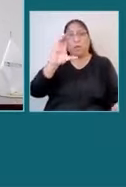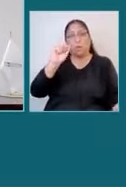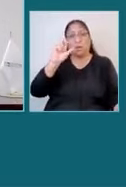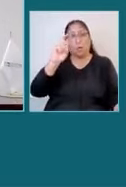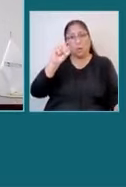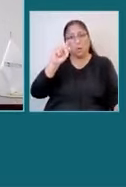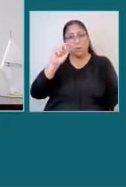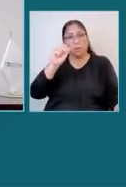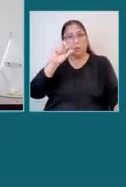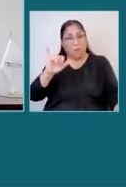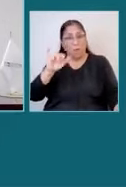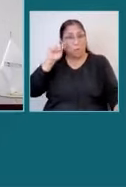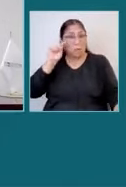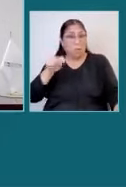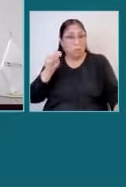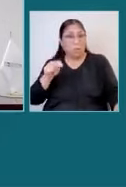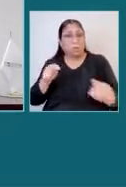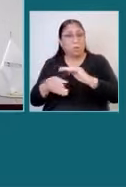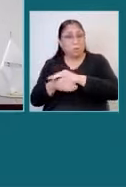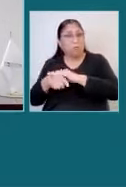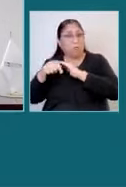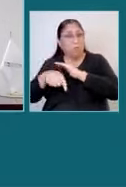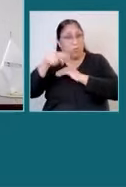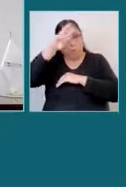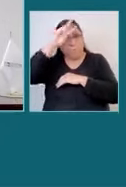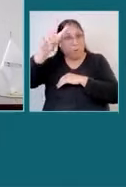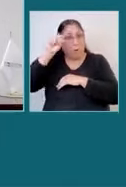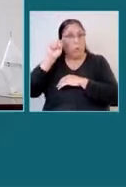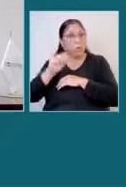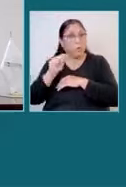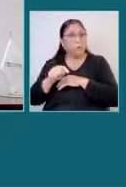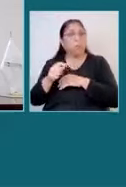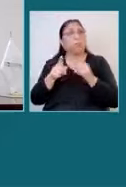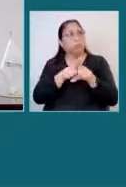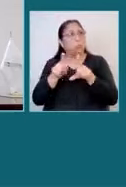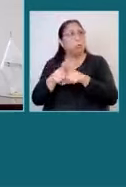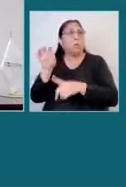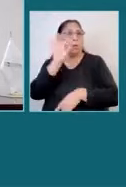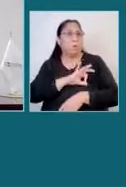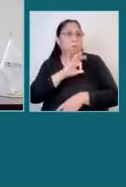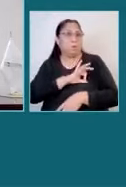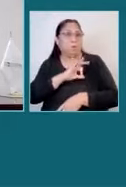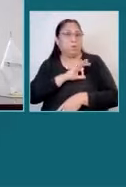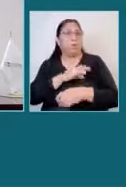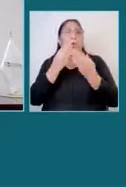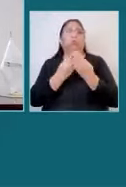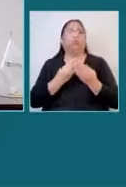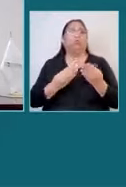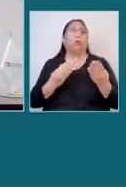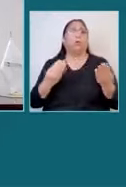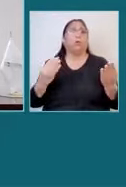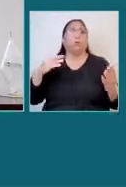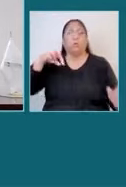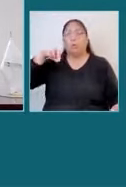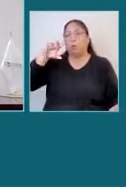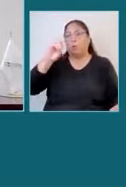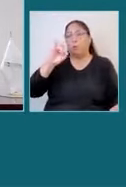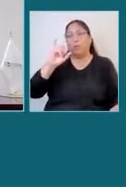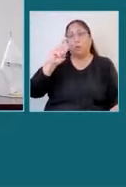Fund, que es un fondo peruano que ha sido también beneficiado con recursos de